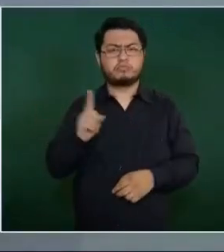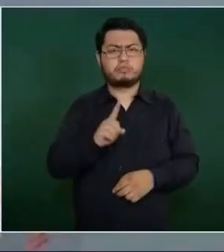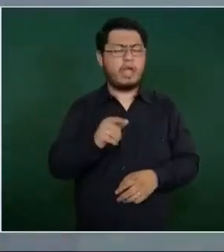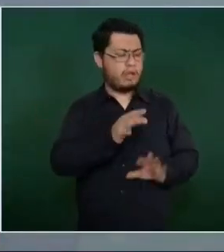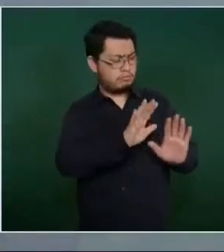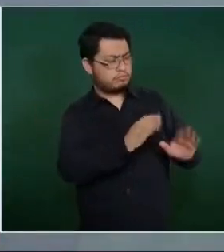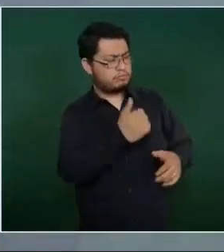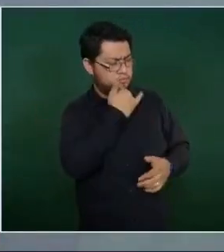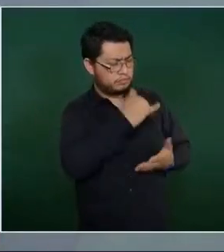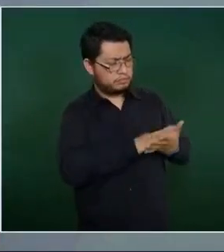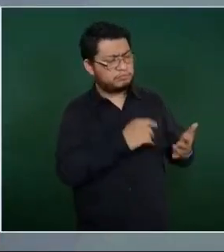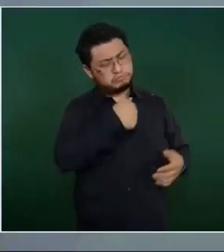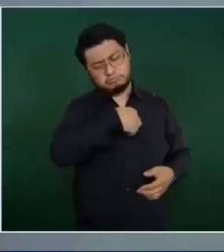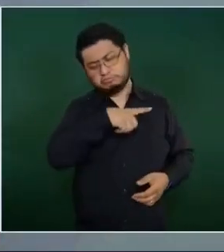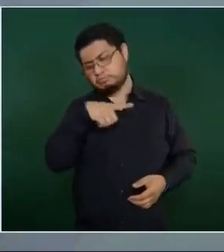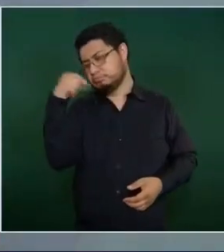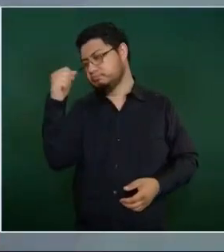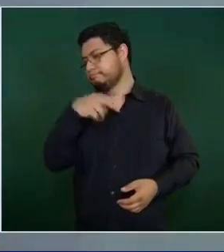retiramos,